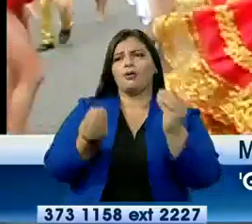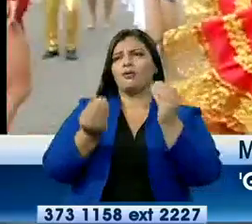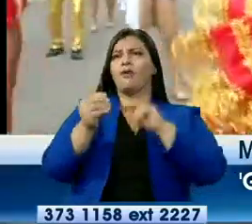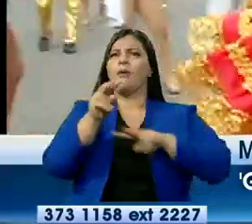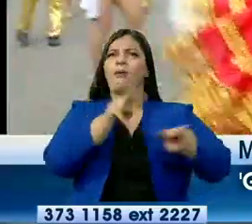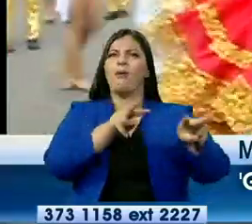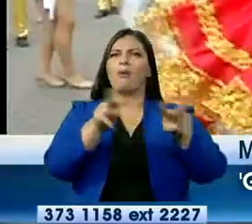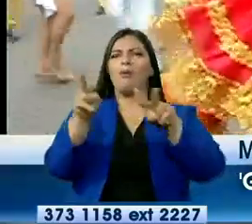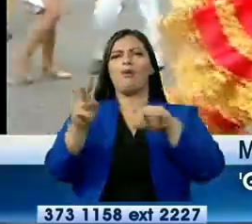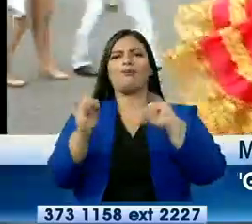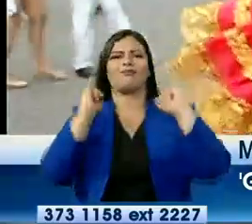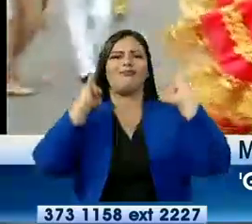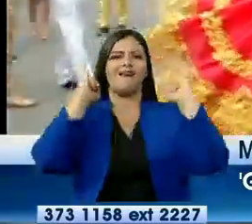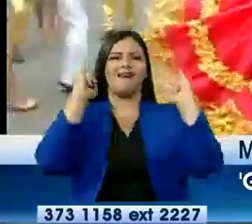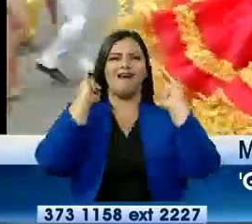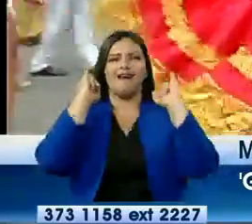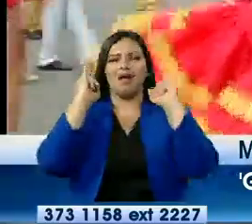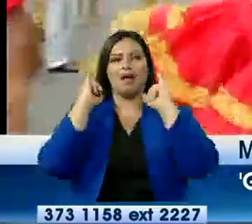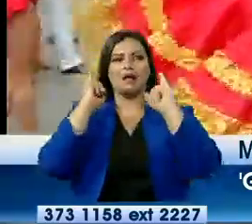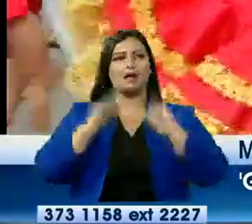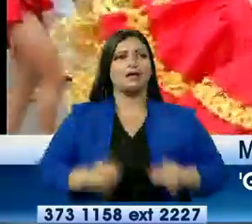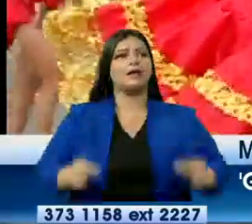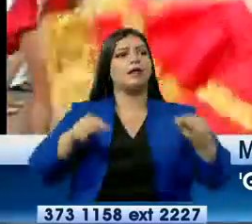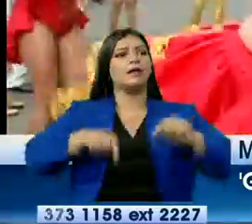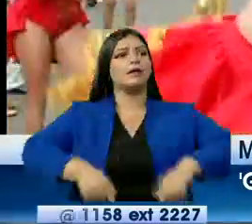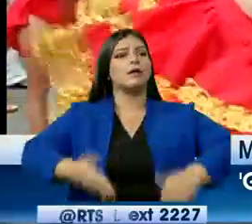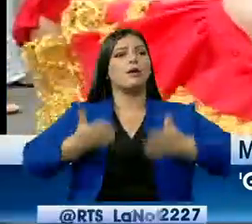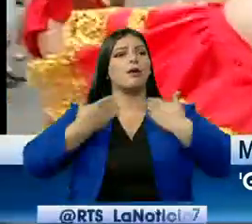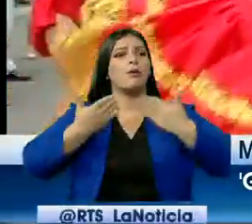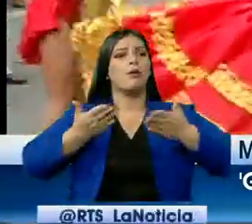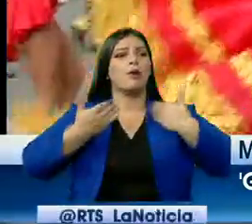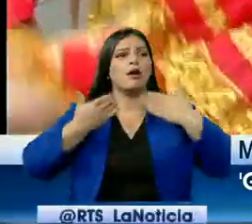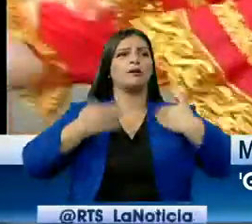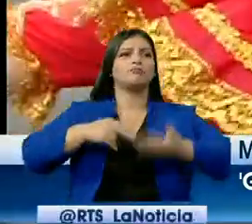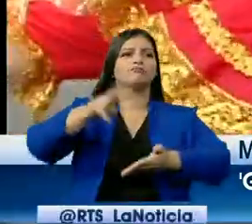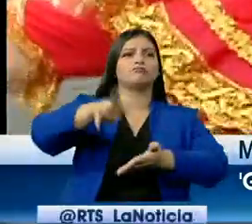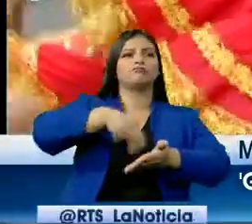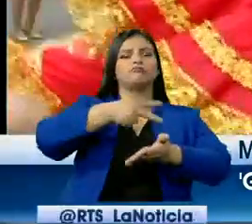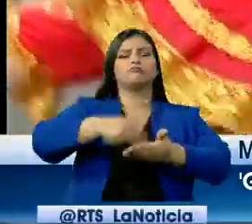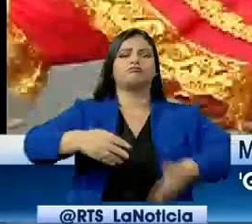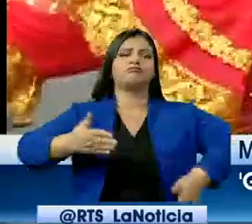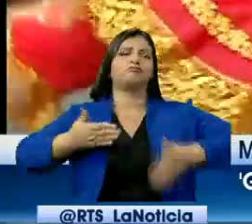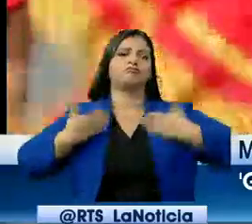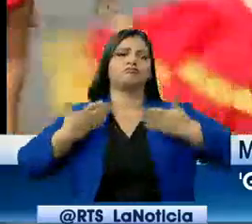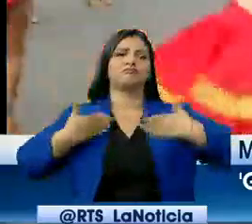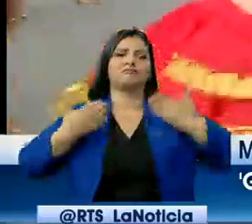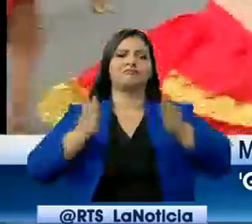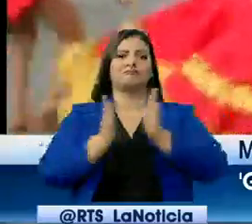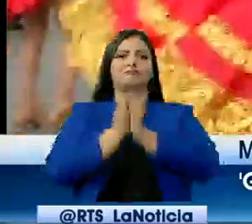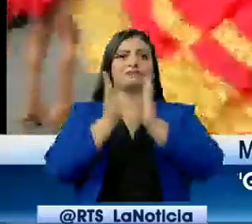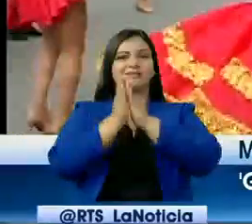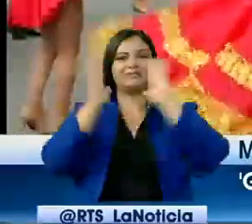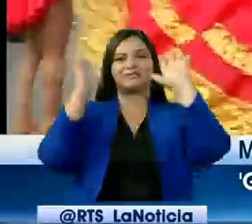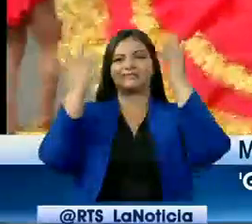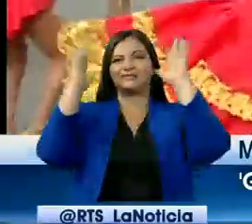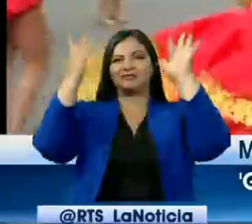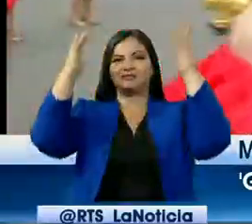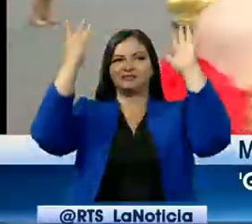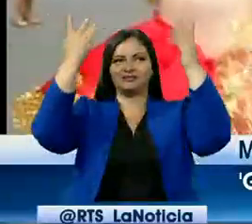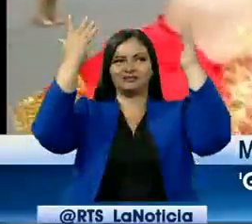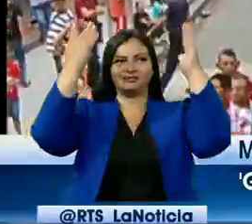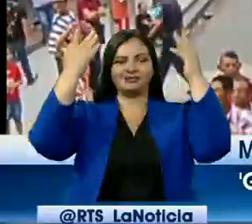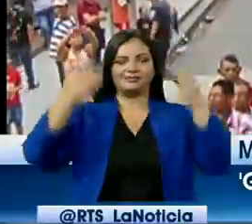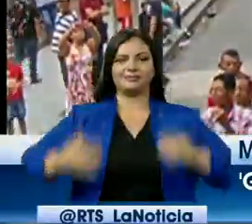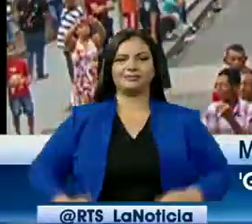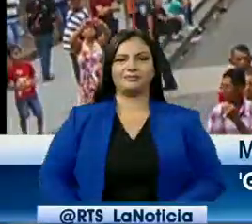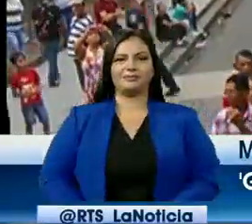Celebrando el carnaval aquí en Guayaquil con alegría, con música y la gente feliz, porque esta es la forma de celebrar.